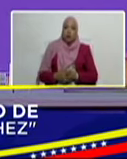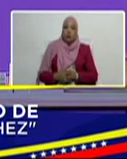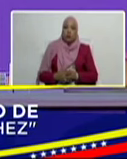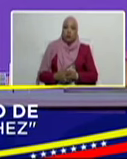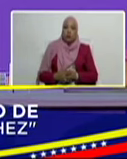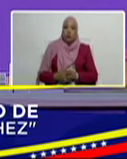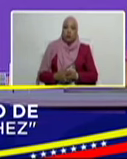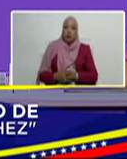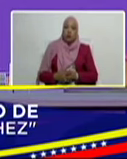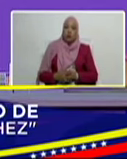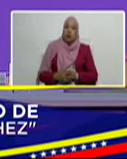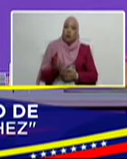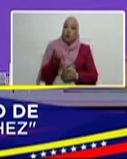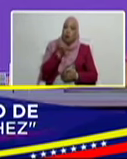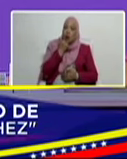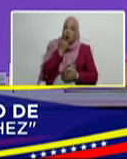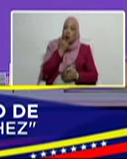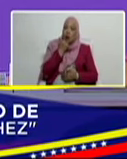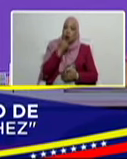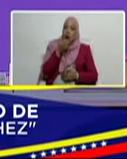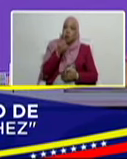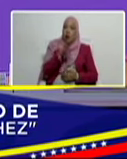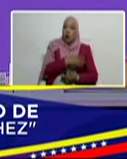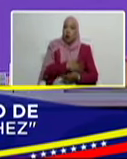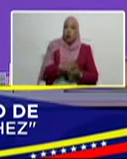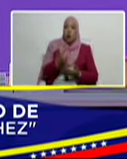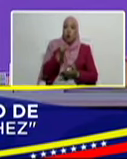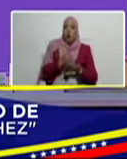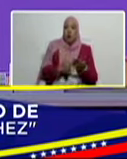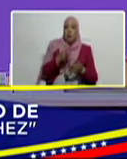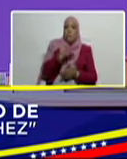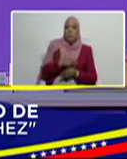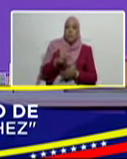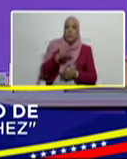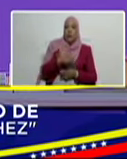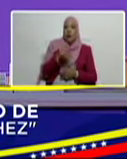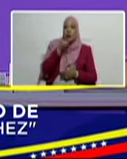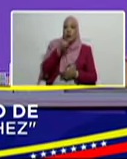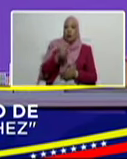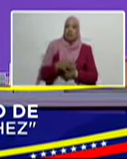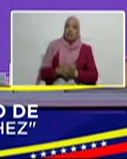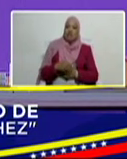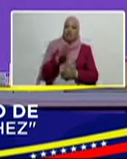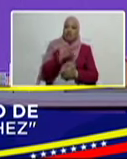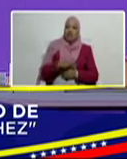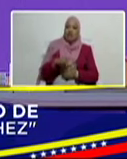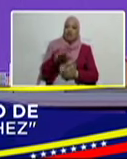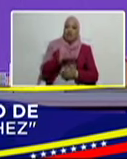Perdón, corrijo. Se han inscrito en la gran misión más de